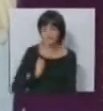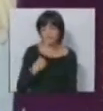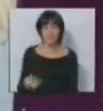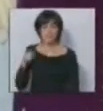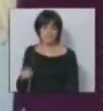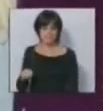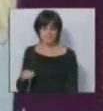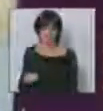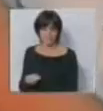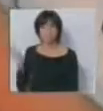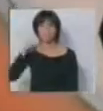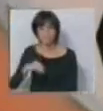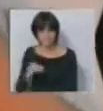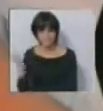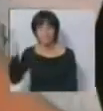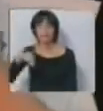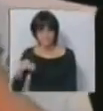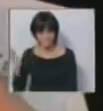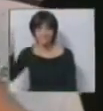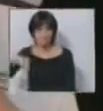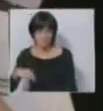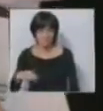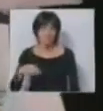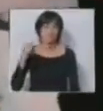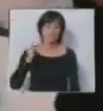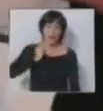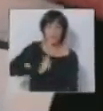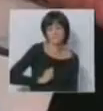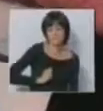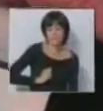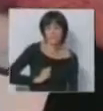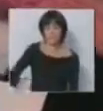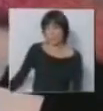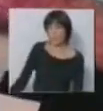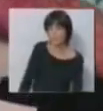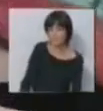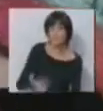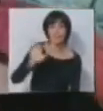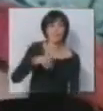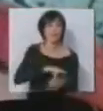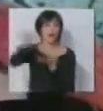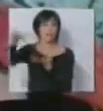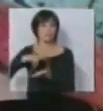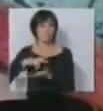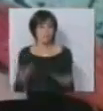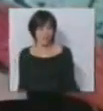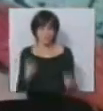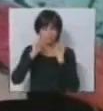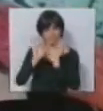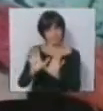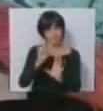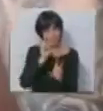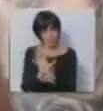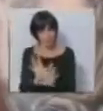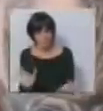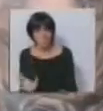cosita y cada vez, claro, empieza a pedir más carterita, caro. Carterita, después viene el bolso, después viene el avión privado para trasladar estas cosas. O sea, guarda, mirá que tatuaje realmente